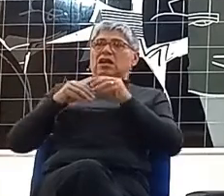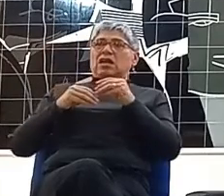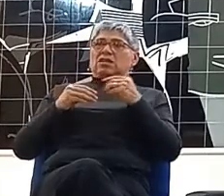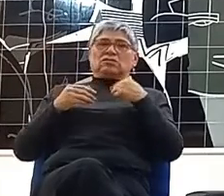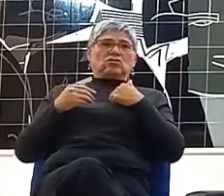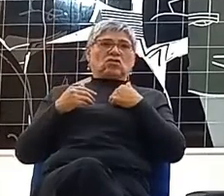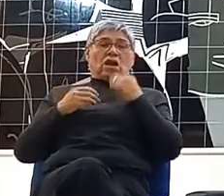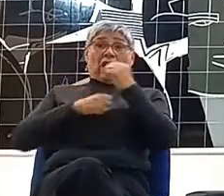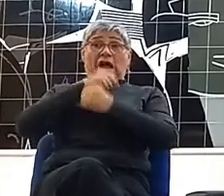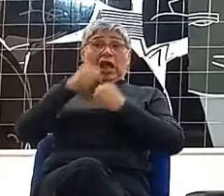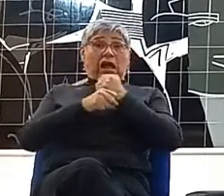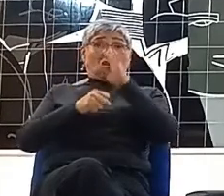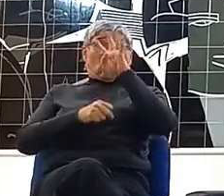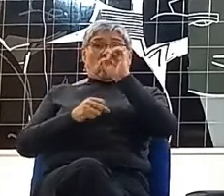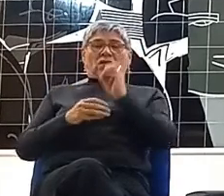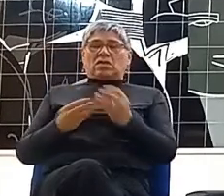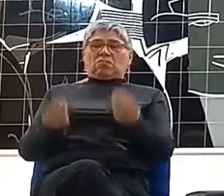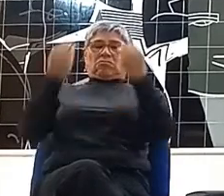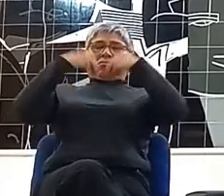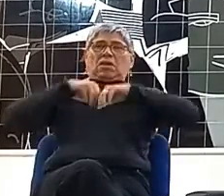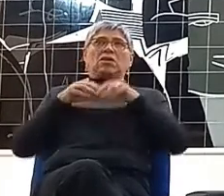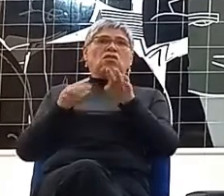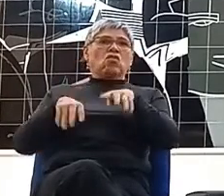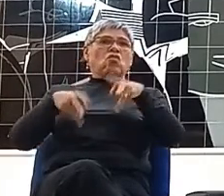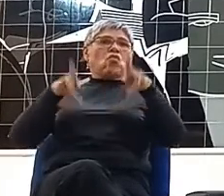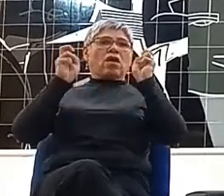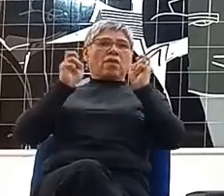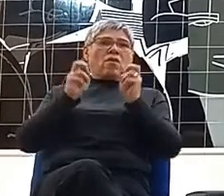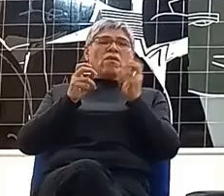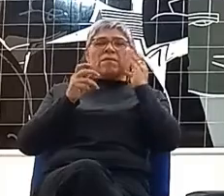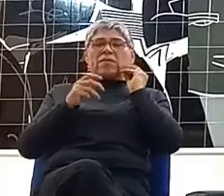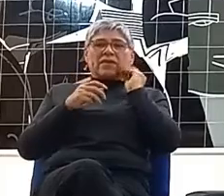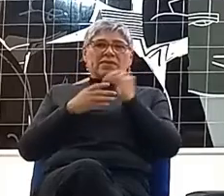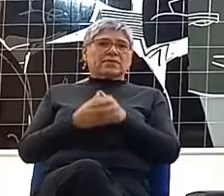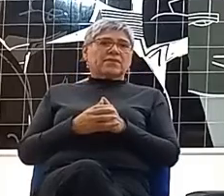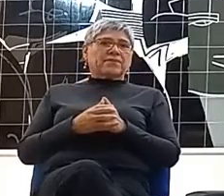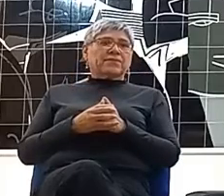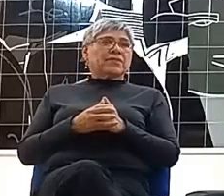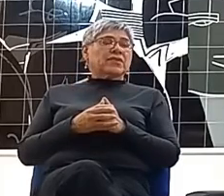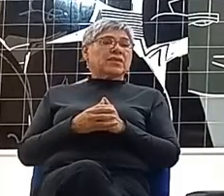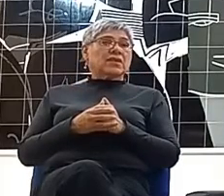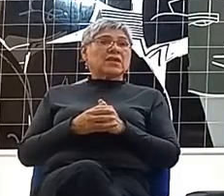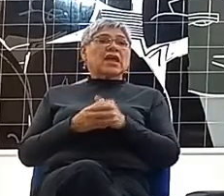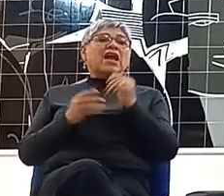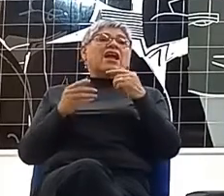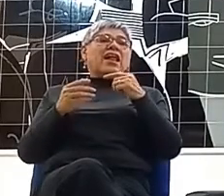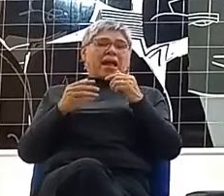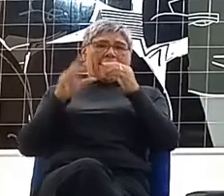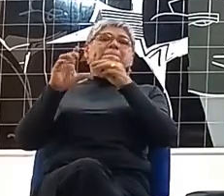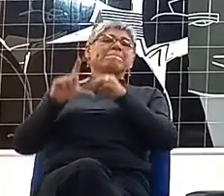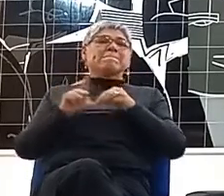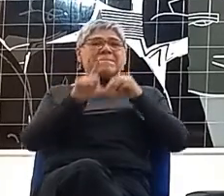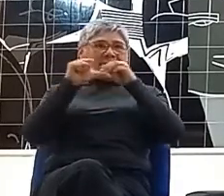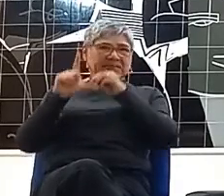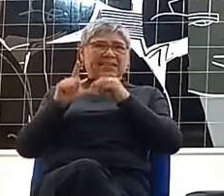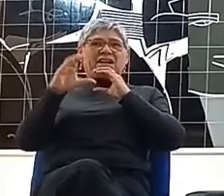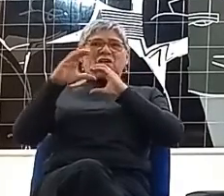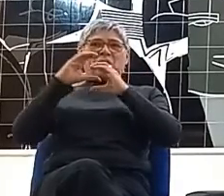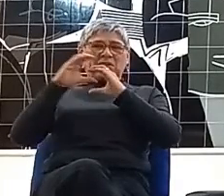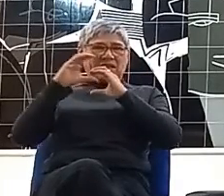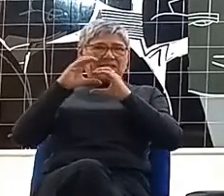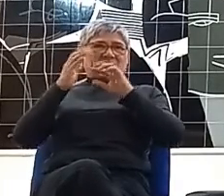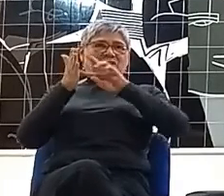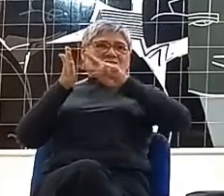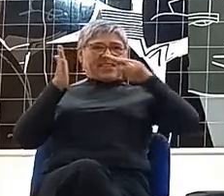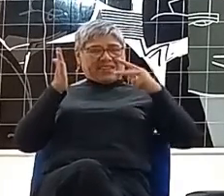los 90 con una nueva experiencia, que es un momento muy bueno de la maestría en comunicación de la Universidad Tecnológica